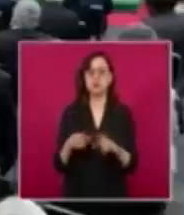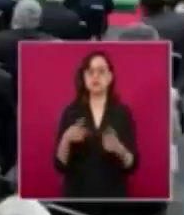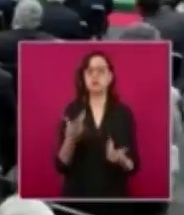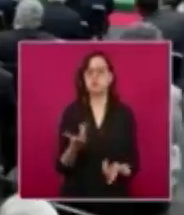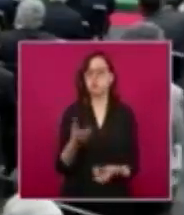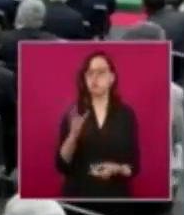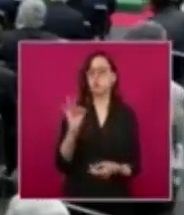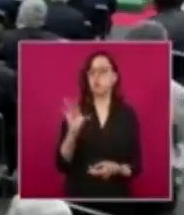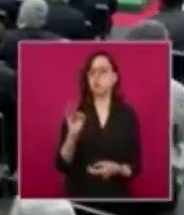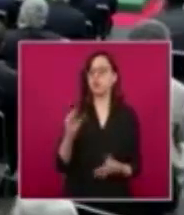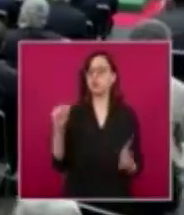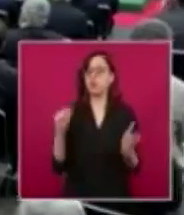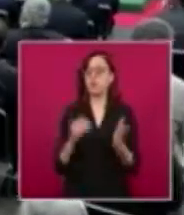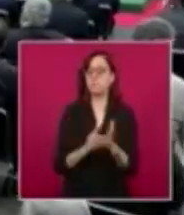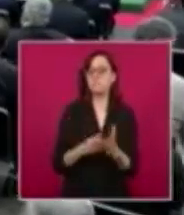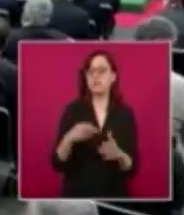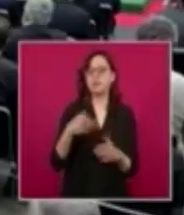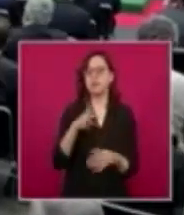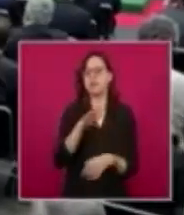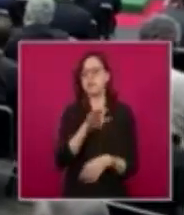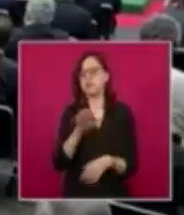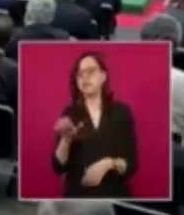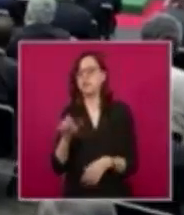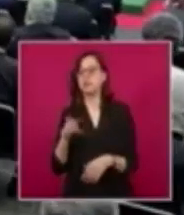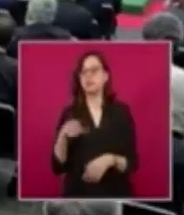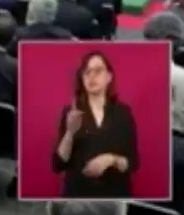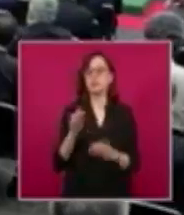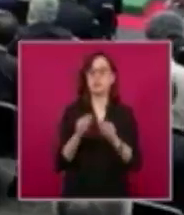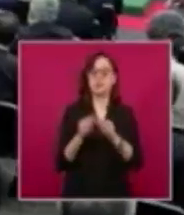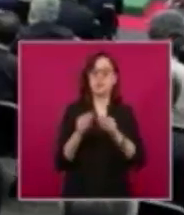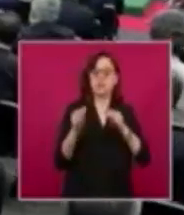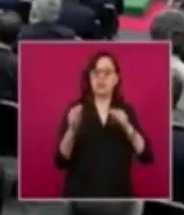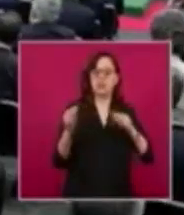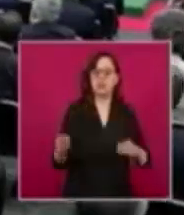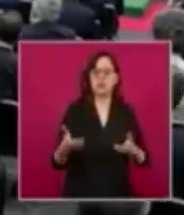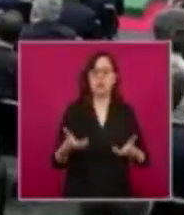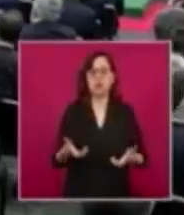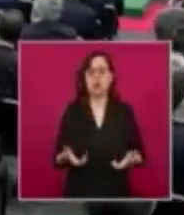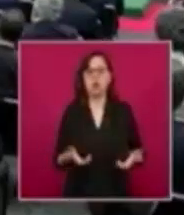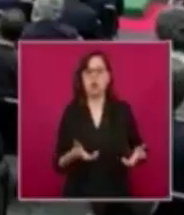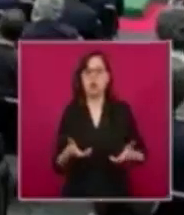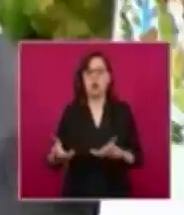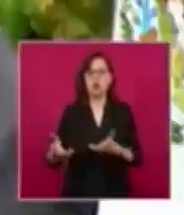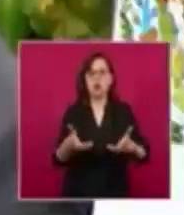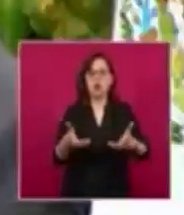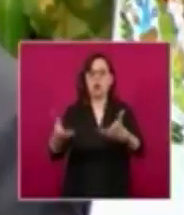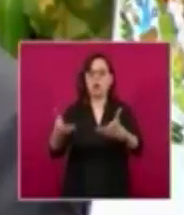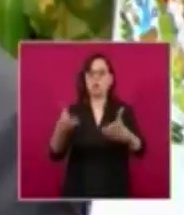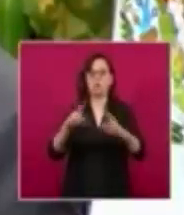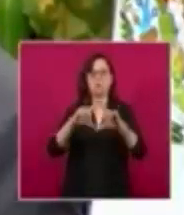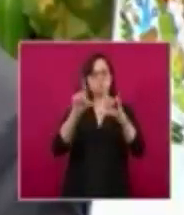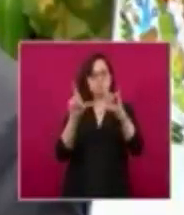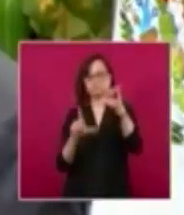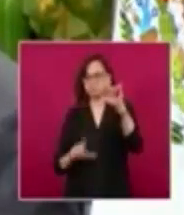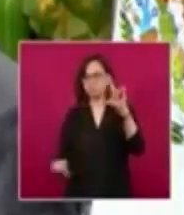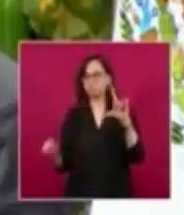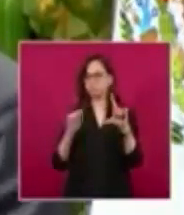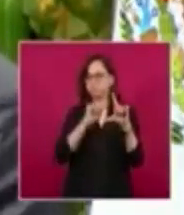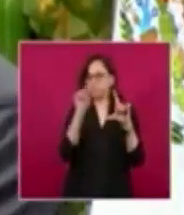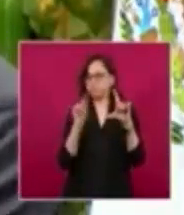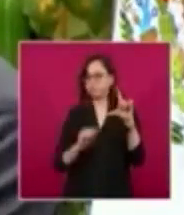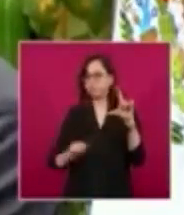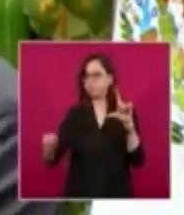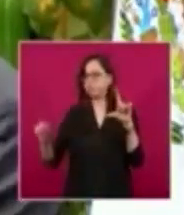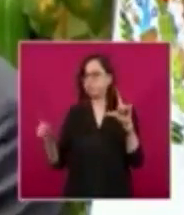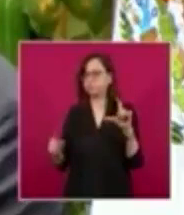y políticamente hablando, el mensaje político pues es eso, de amenazas a los legisladores y por